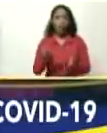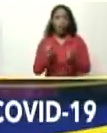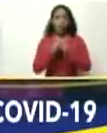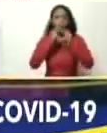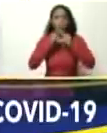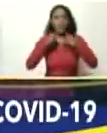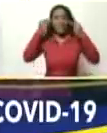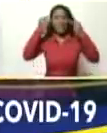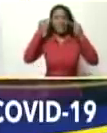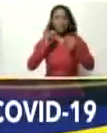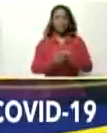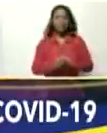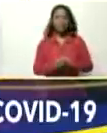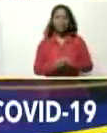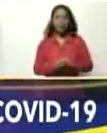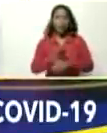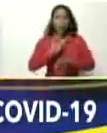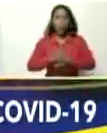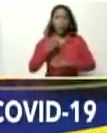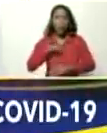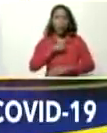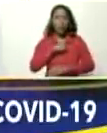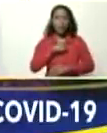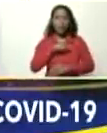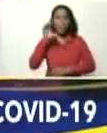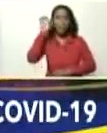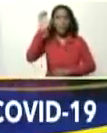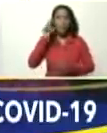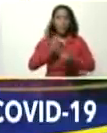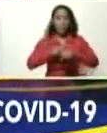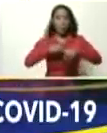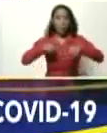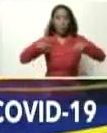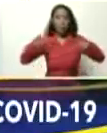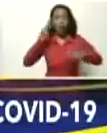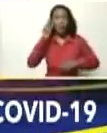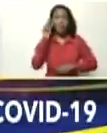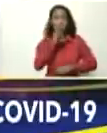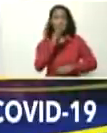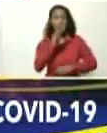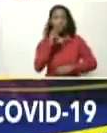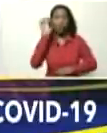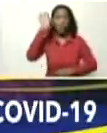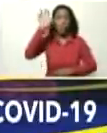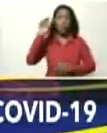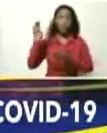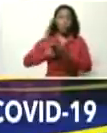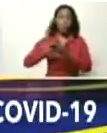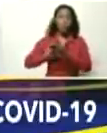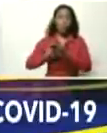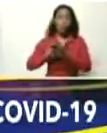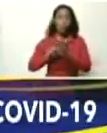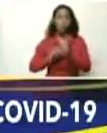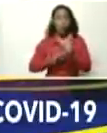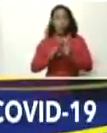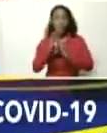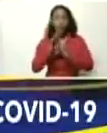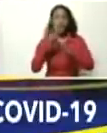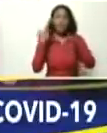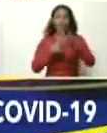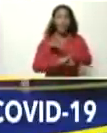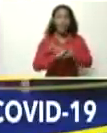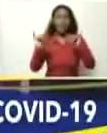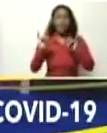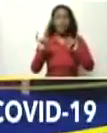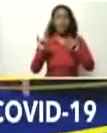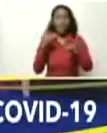sonrisa, porque vemos nuestra patria crecer, vemos nuestra patria recuperarse, salir de las cenizas como